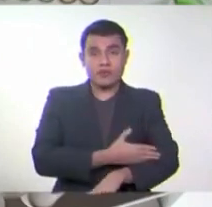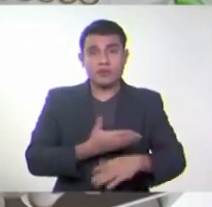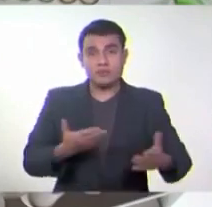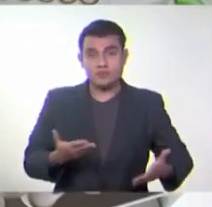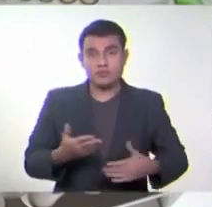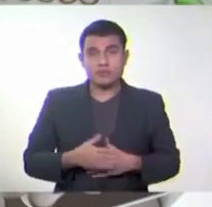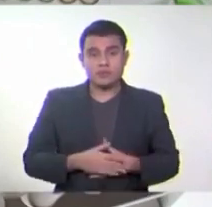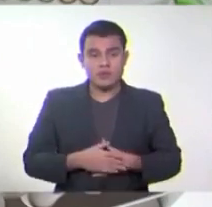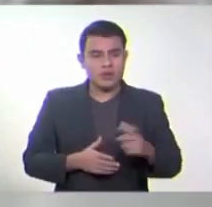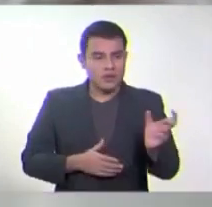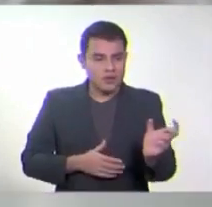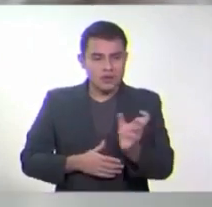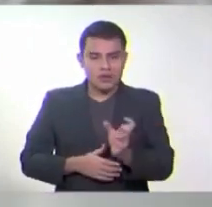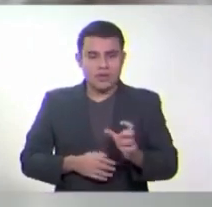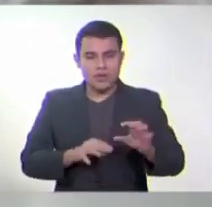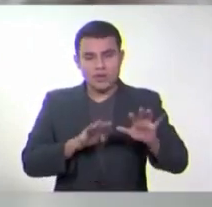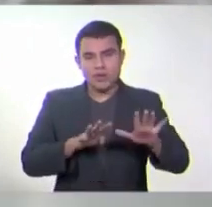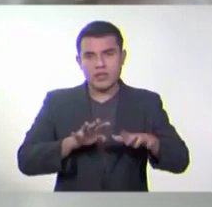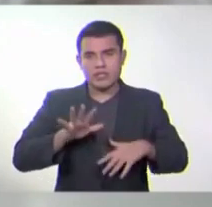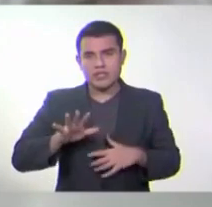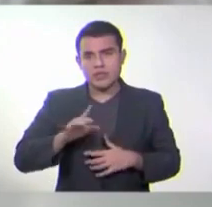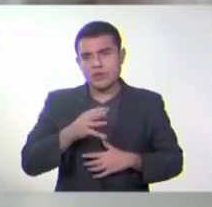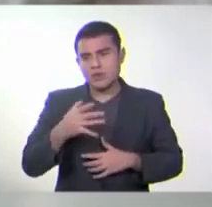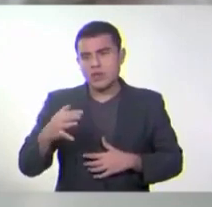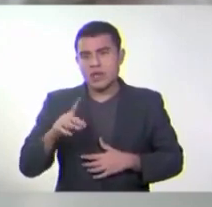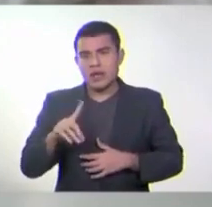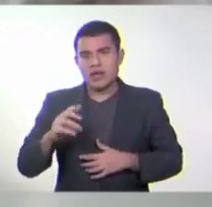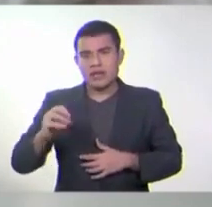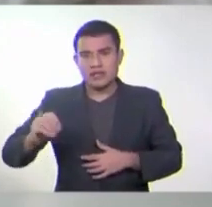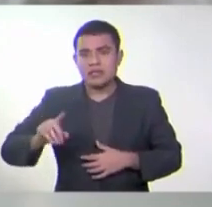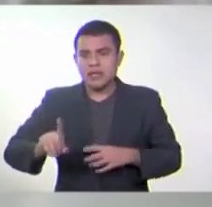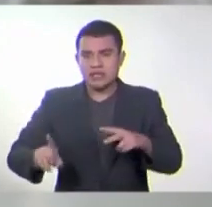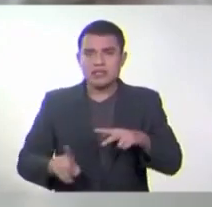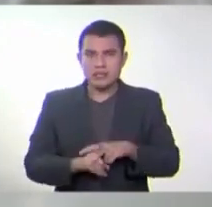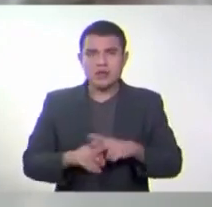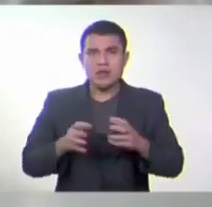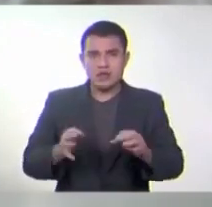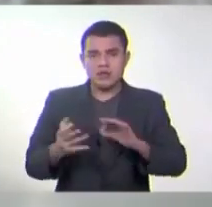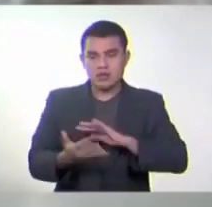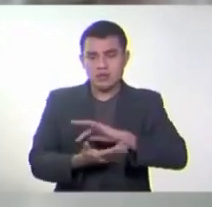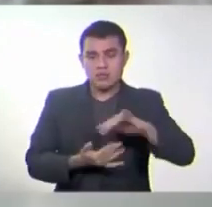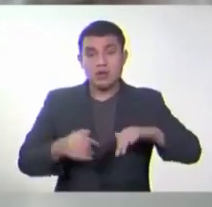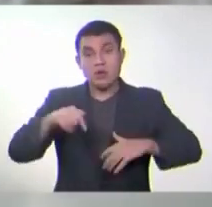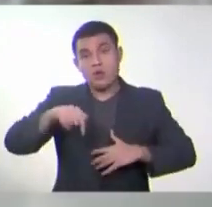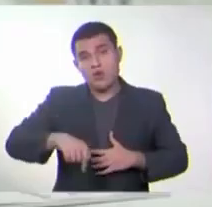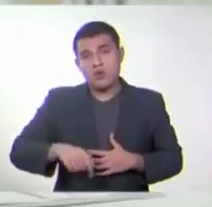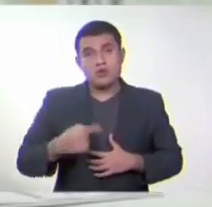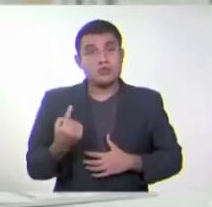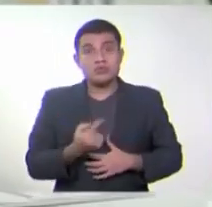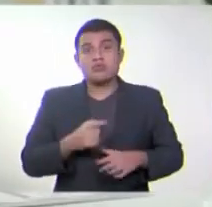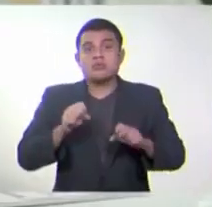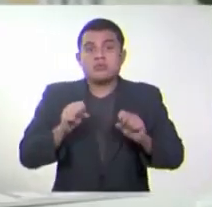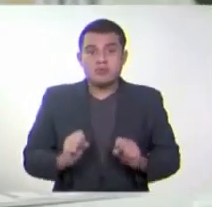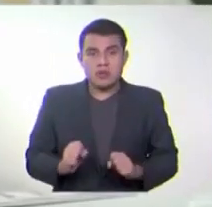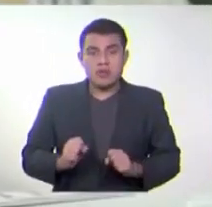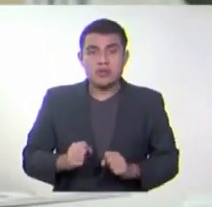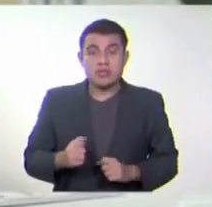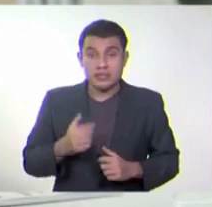del 95 al 100 existieron en su forma natural, pero actualmente solo se pueden